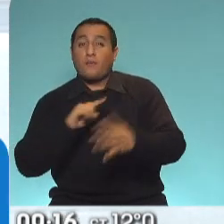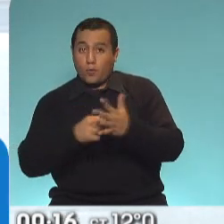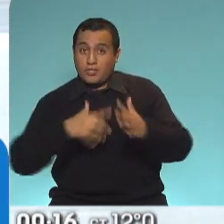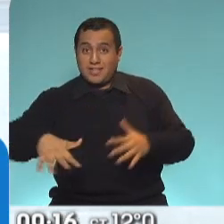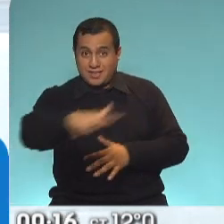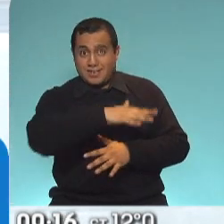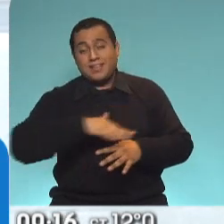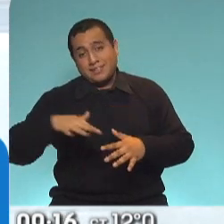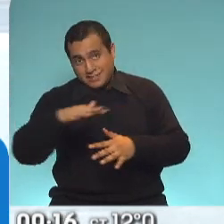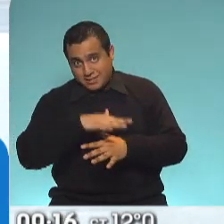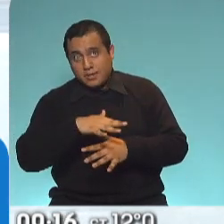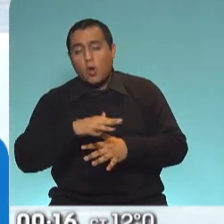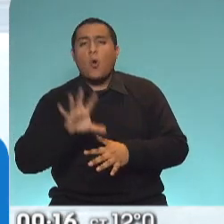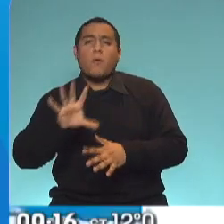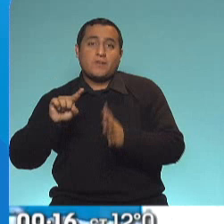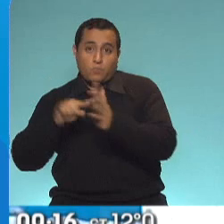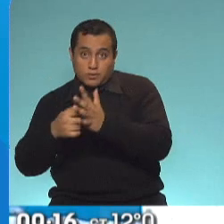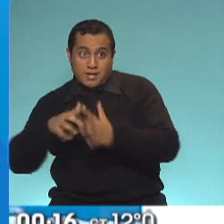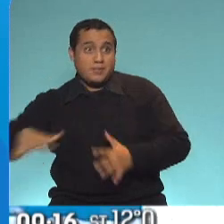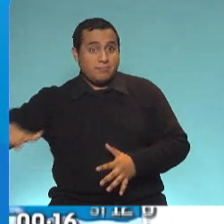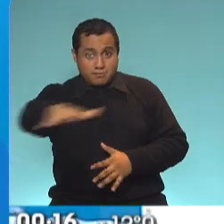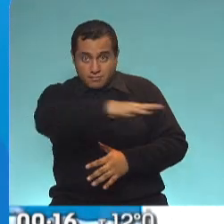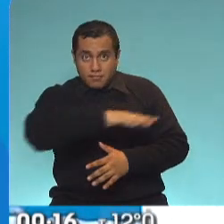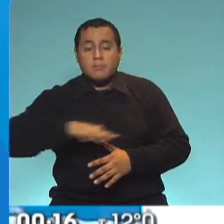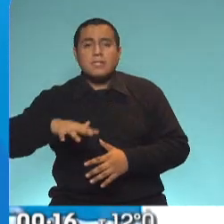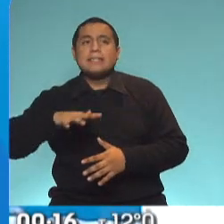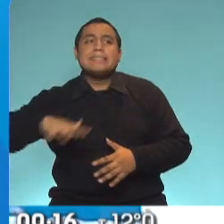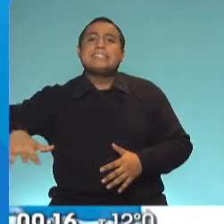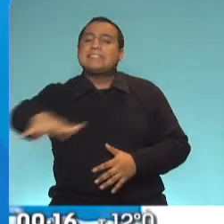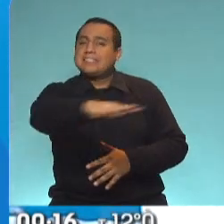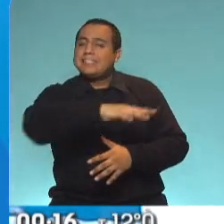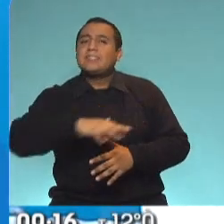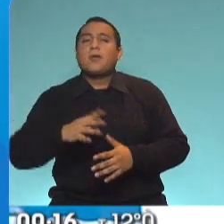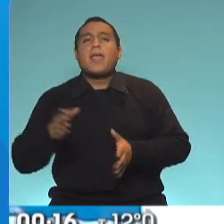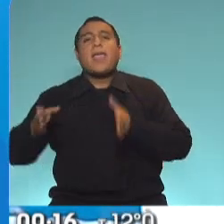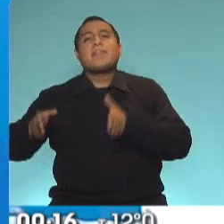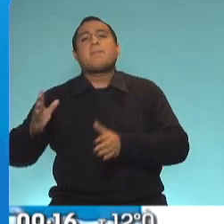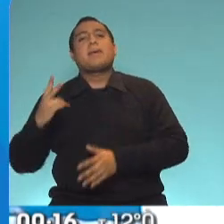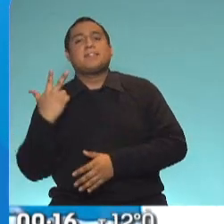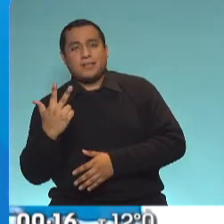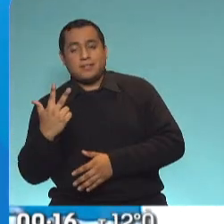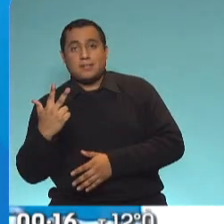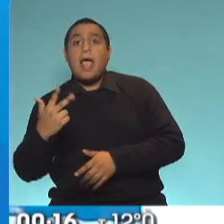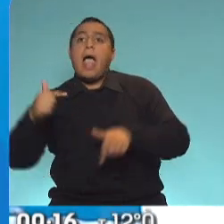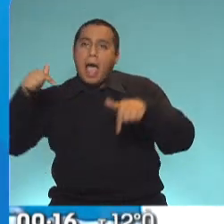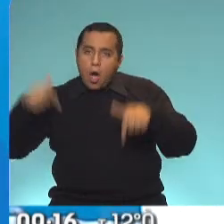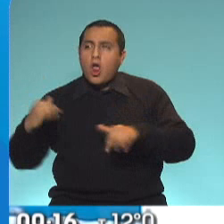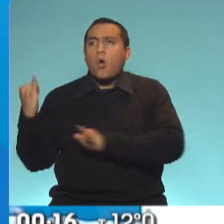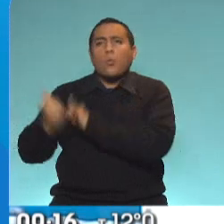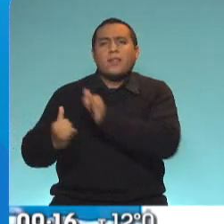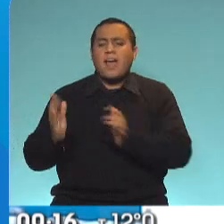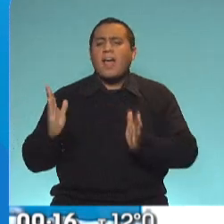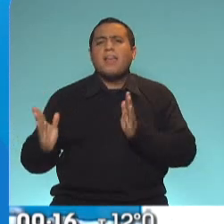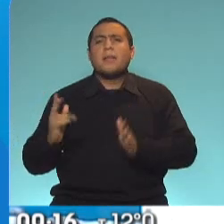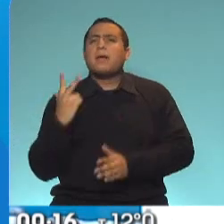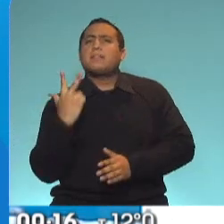el área metropolitana de Provincia de Buenos Aires, que es el área que sigue en fase 3, y acá vienen los comentarios. La fase 3